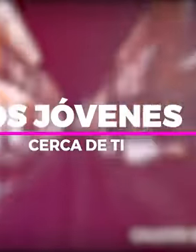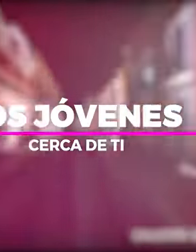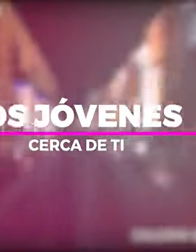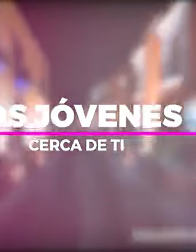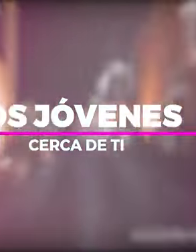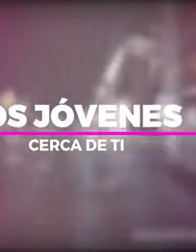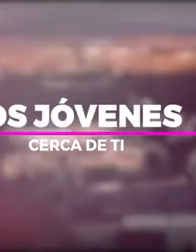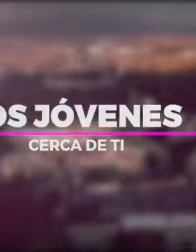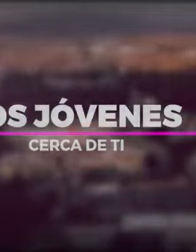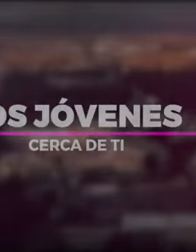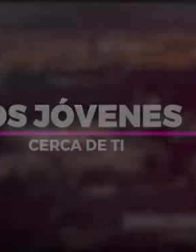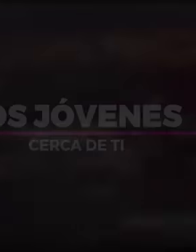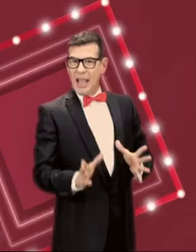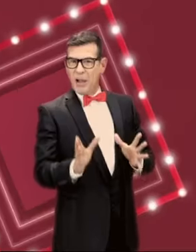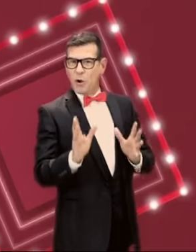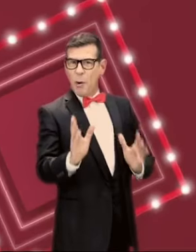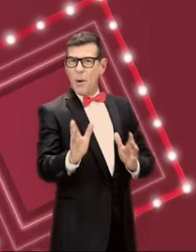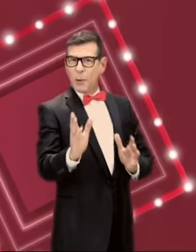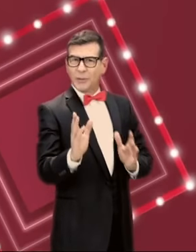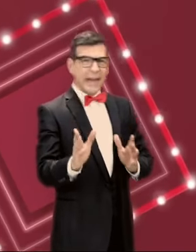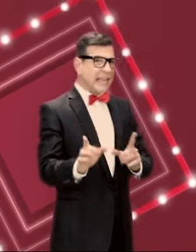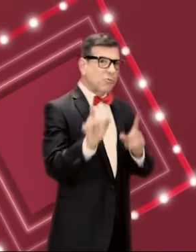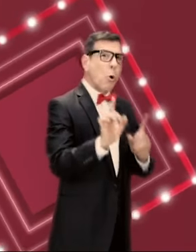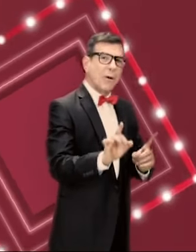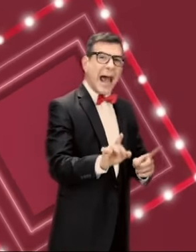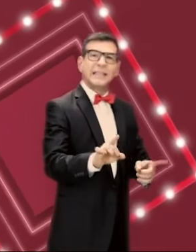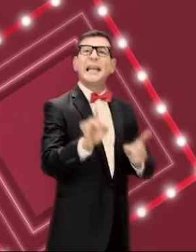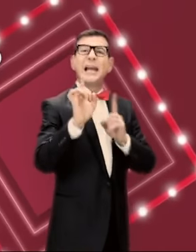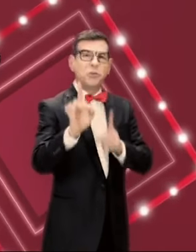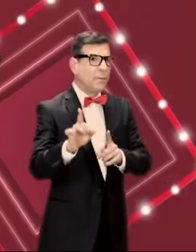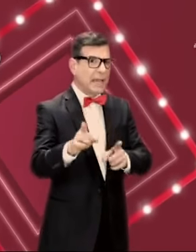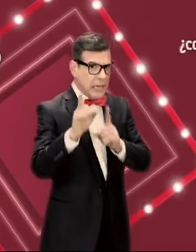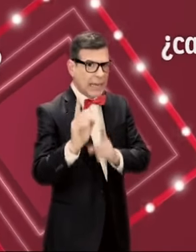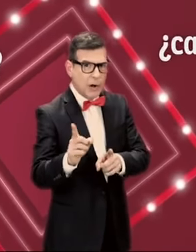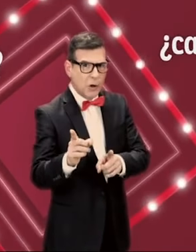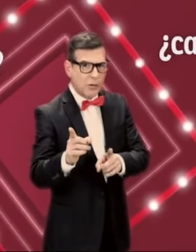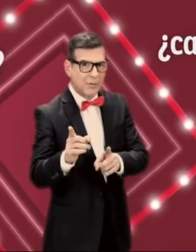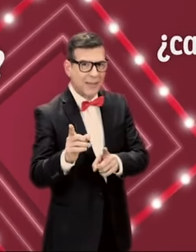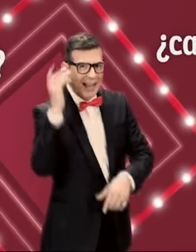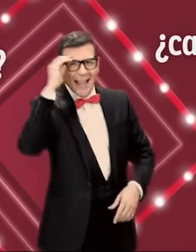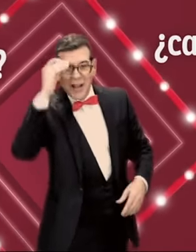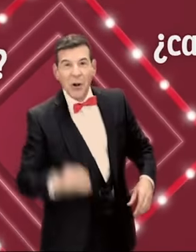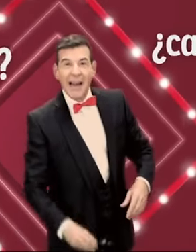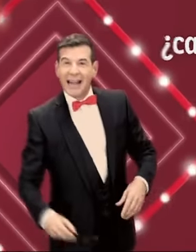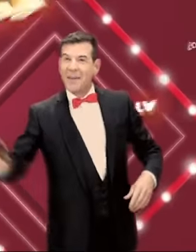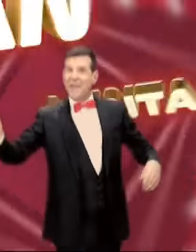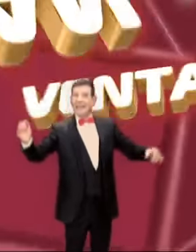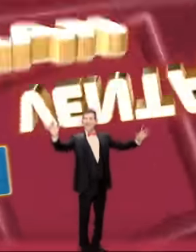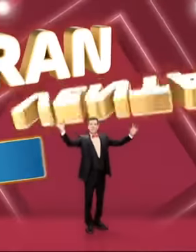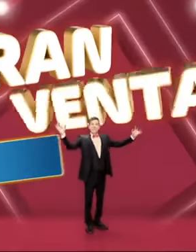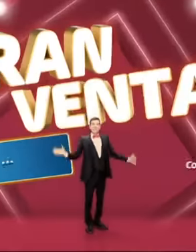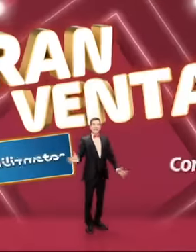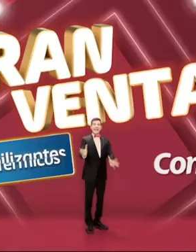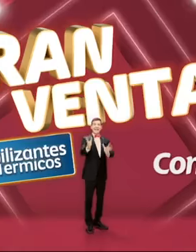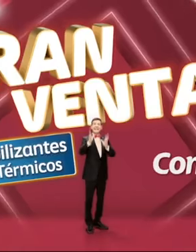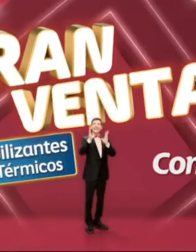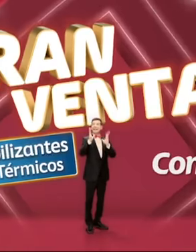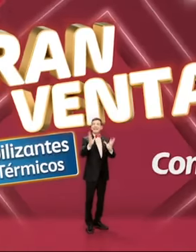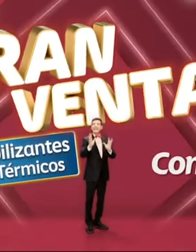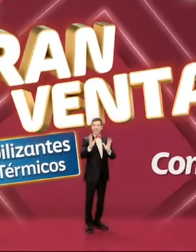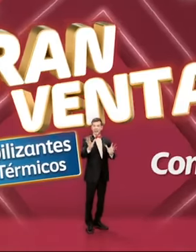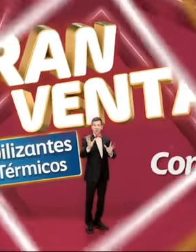jóvenes cerca de ti. ¿Cómo proteges tu hogar de la lluvia y el calor? Con la gran venta de